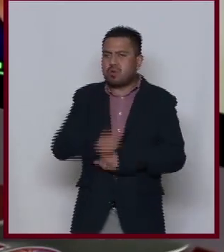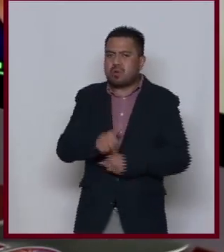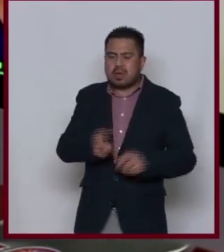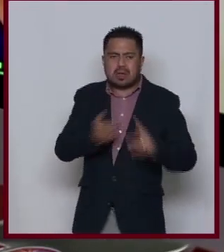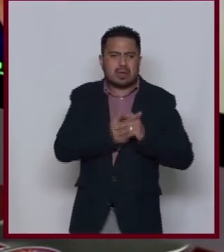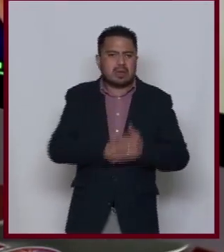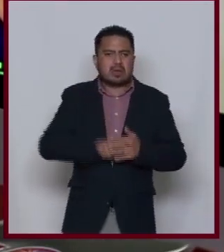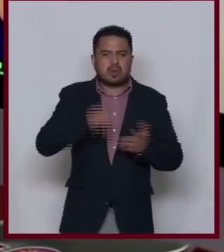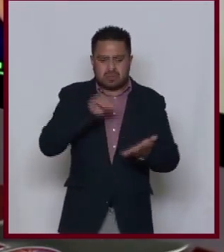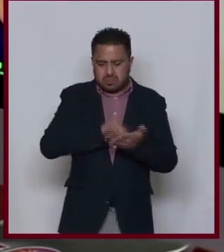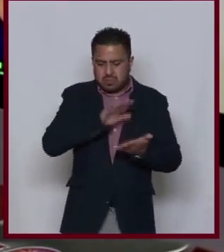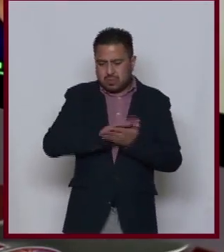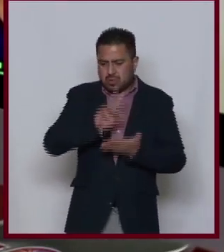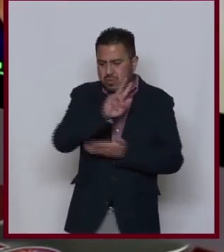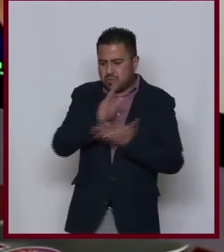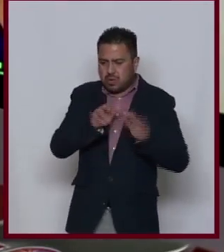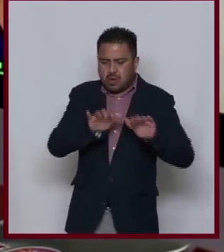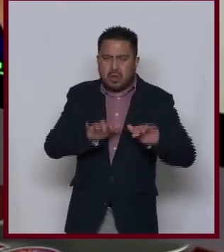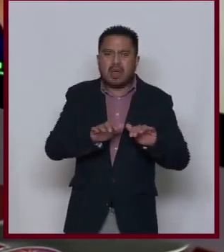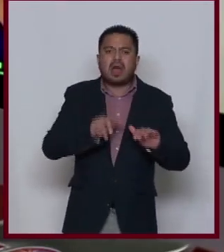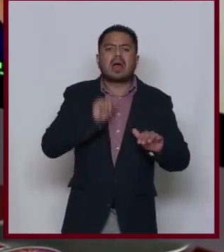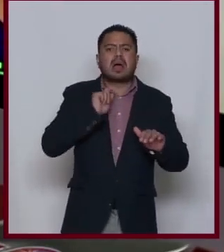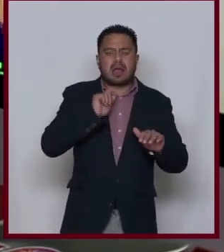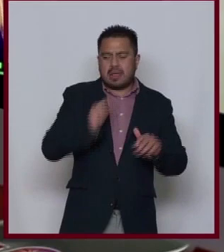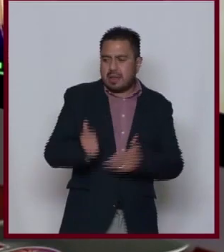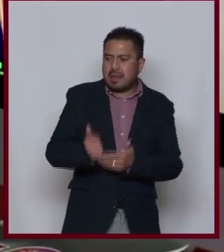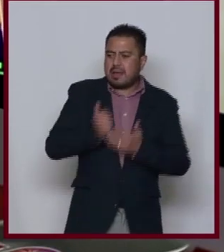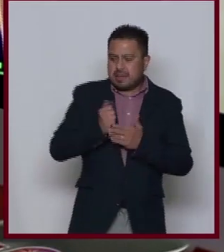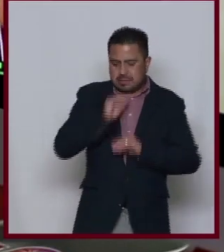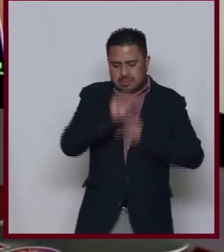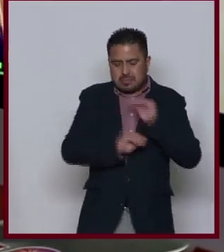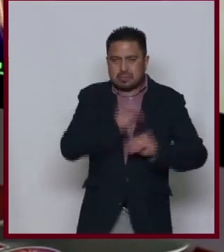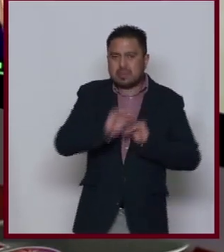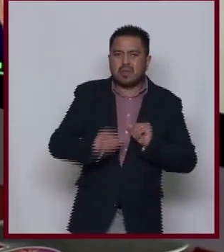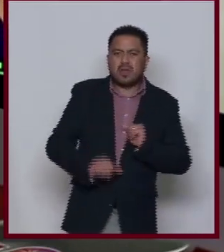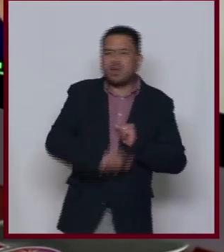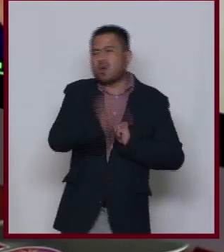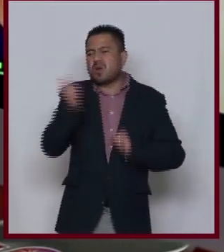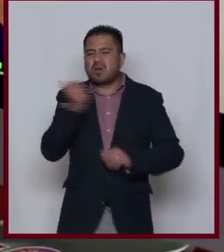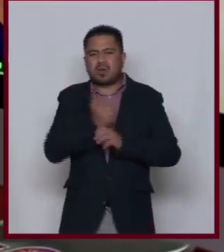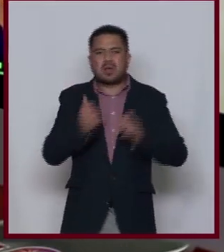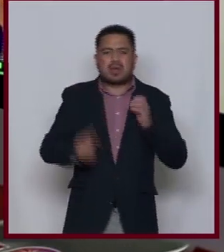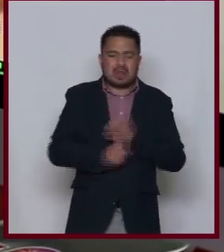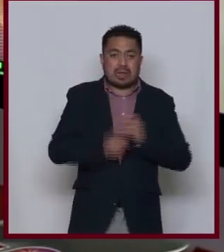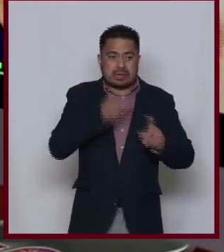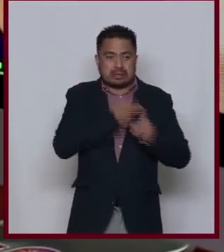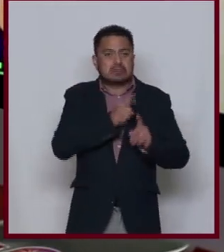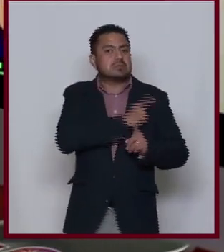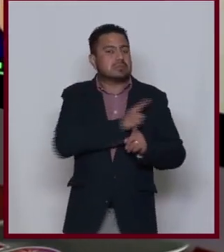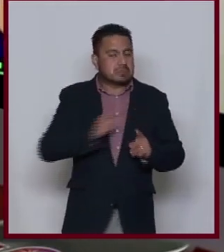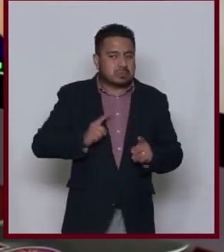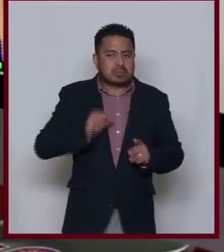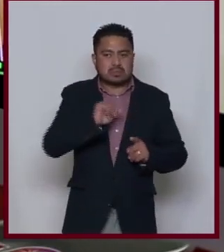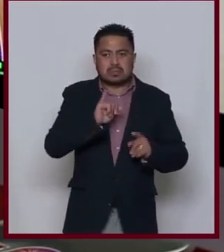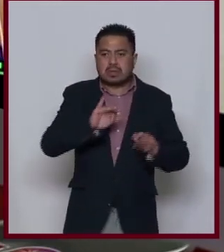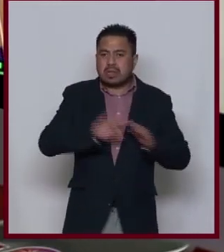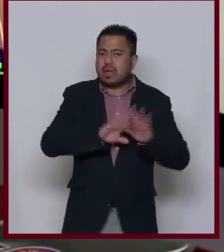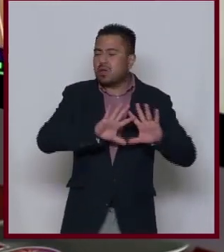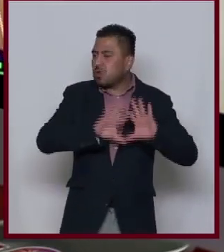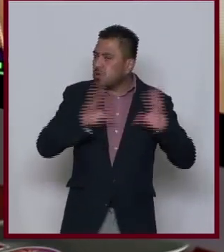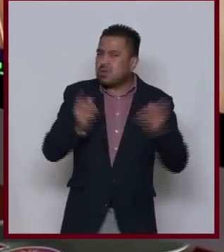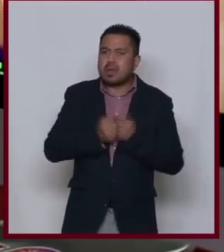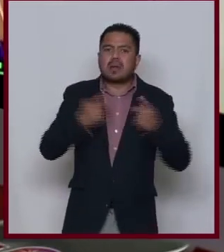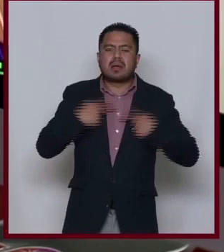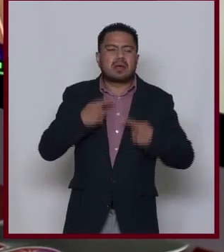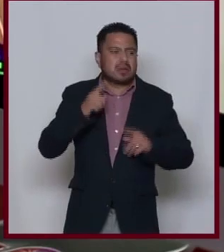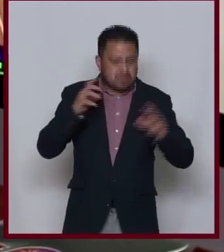los que programamos y pues nos ayudan a adecuarlos. De hecho, otra cosa que también, que eso sí lo tenemos casi todas las personas, son